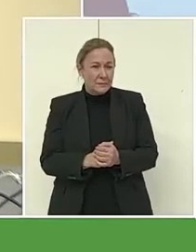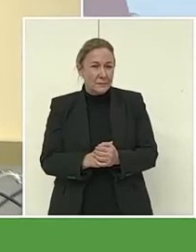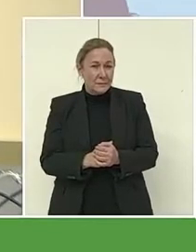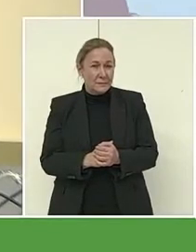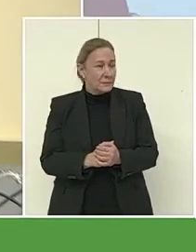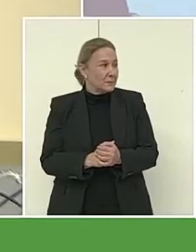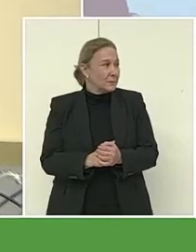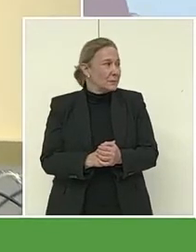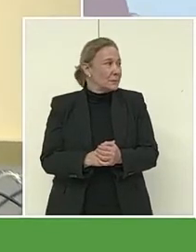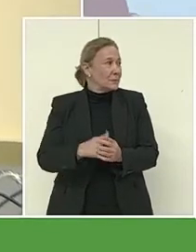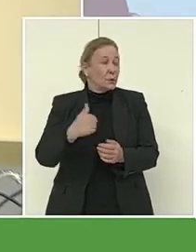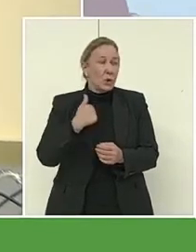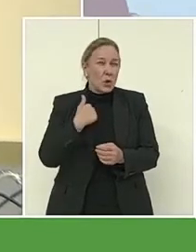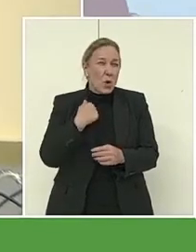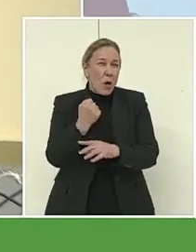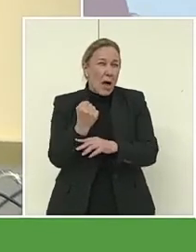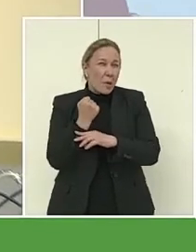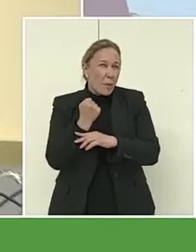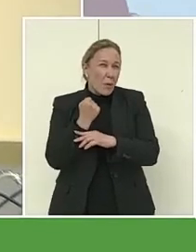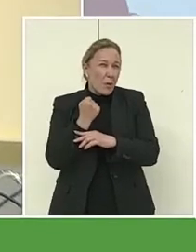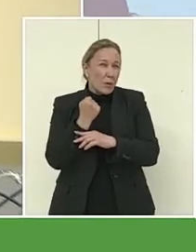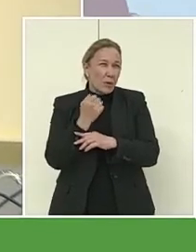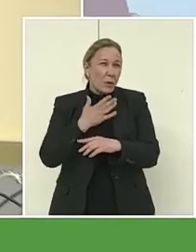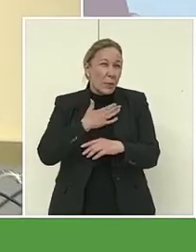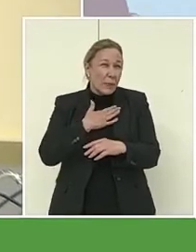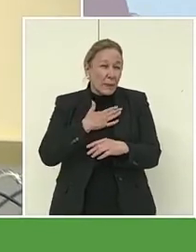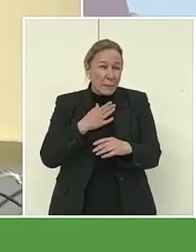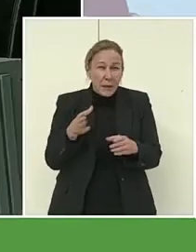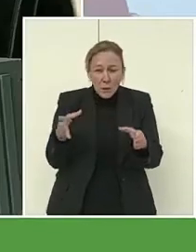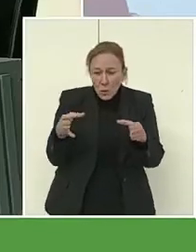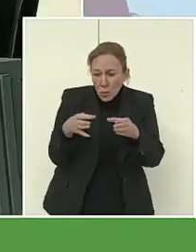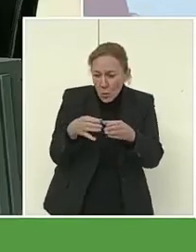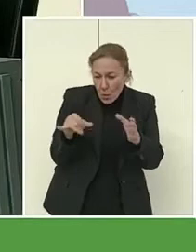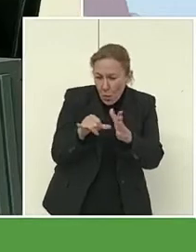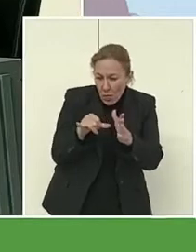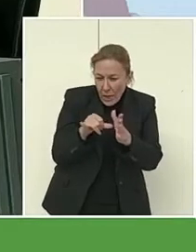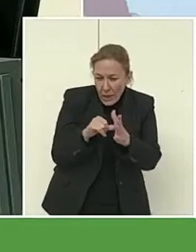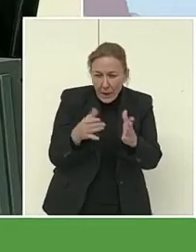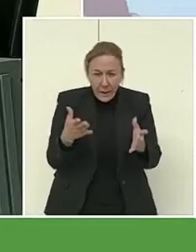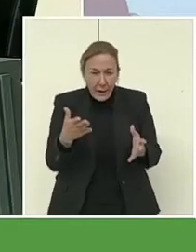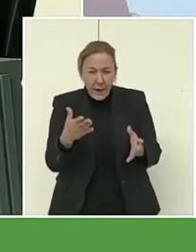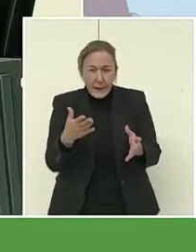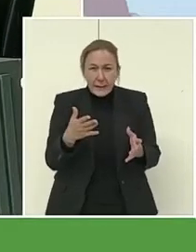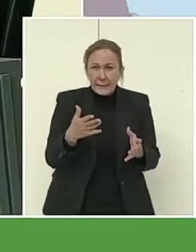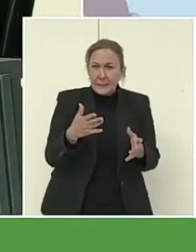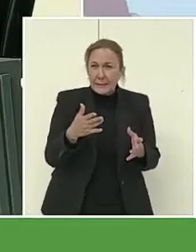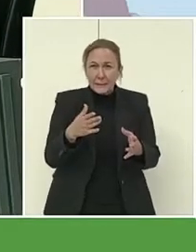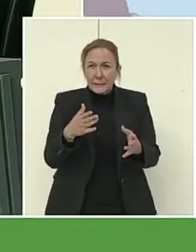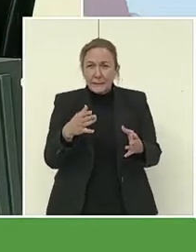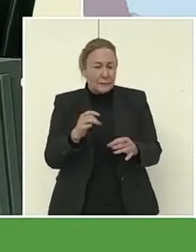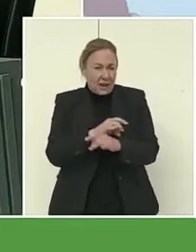El apoyo que he recibido en mi entorno más cercano, sin duda,